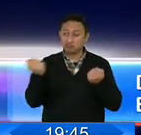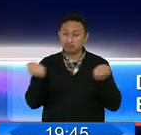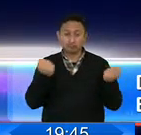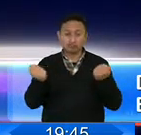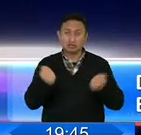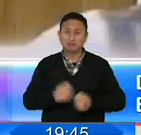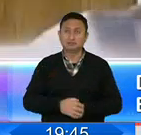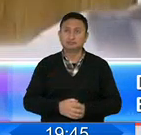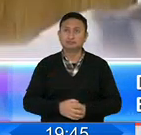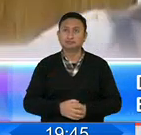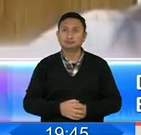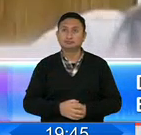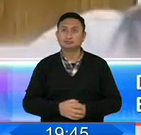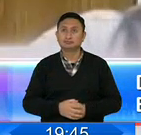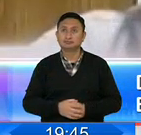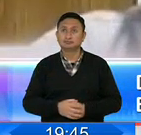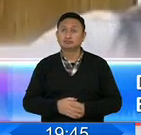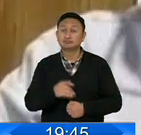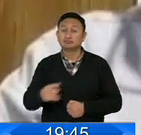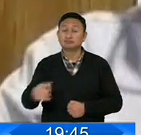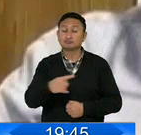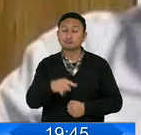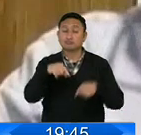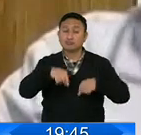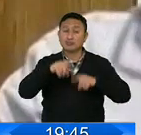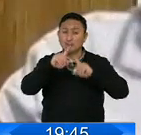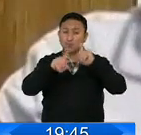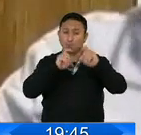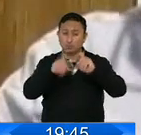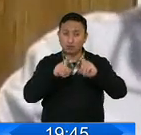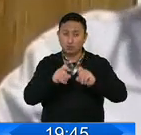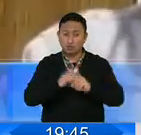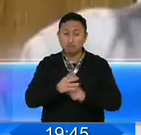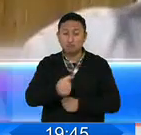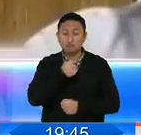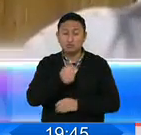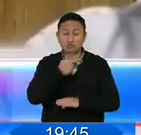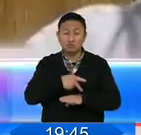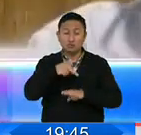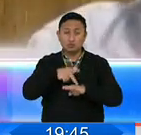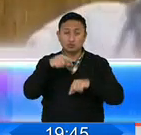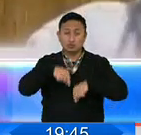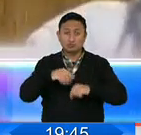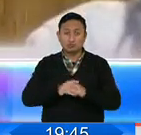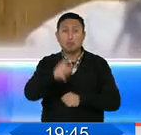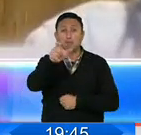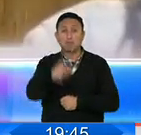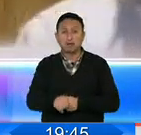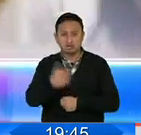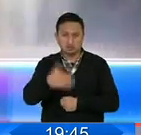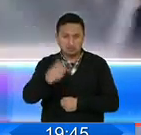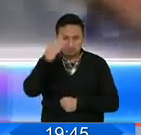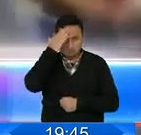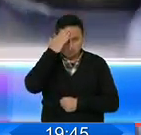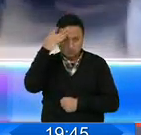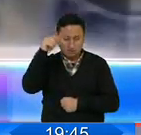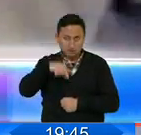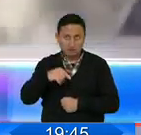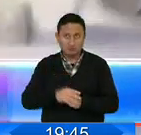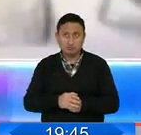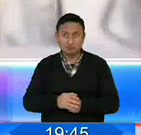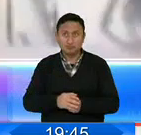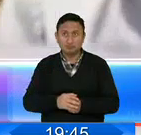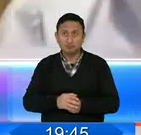encuentro. Cuestionar obviamente la trayectoria profesional, pero es una persona que ampliamente ha hecho activismo contra una